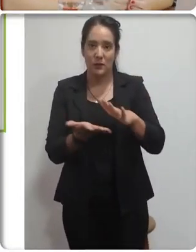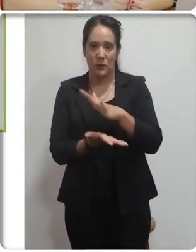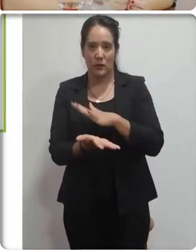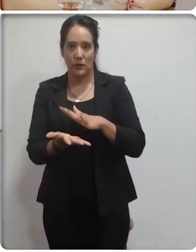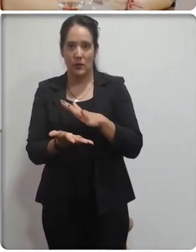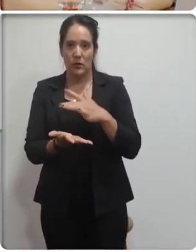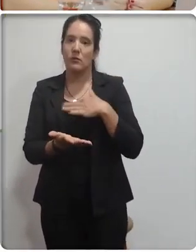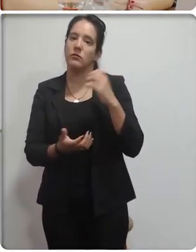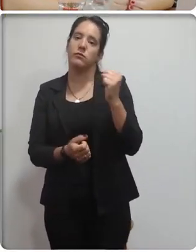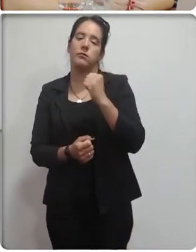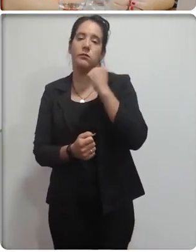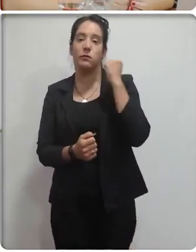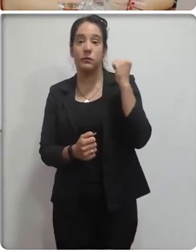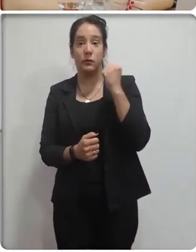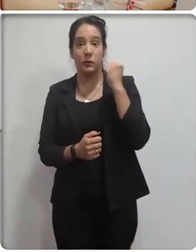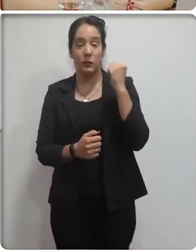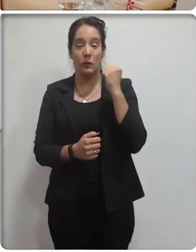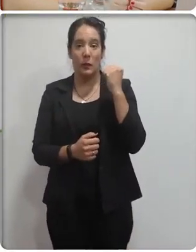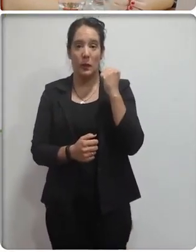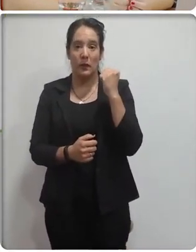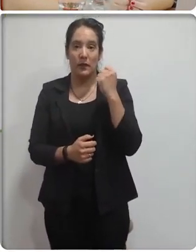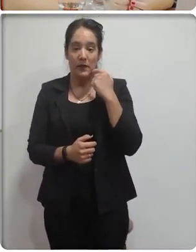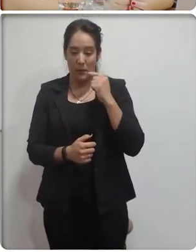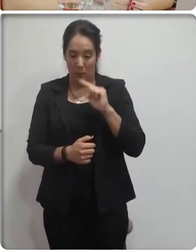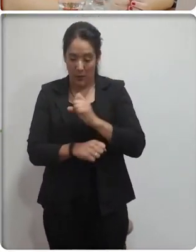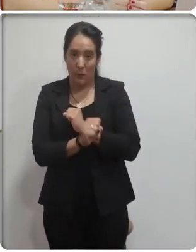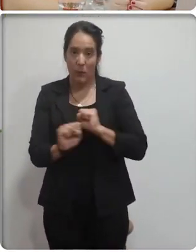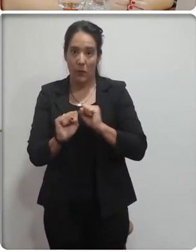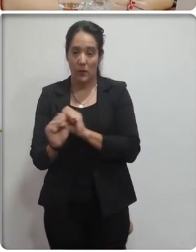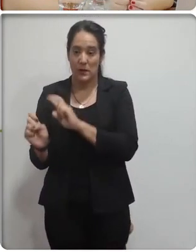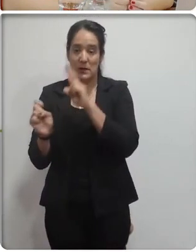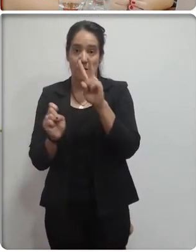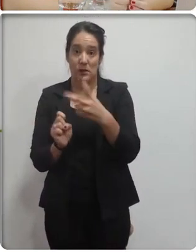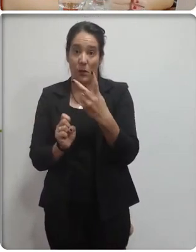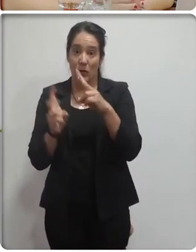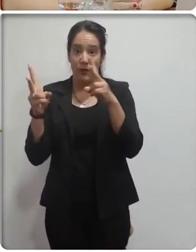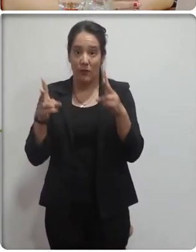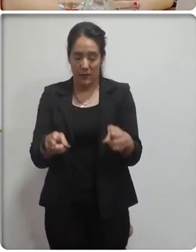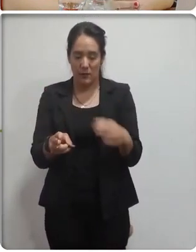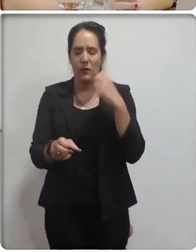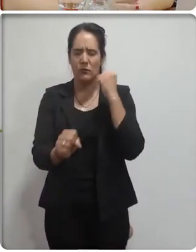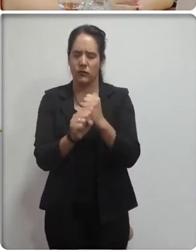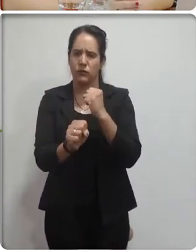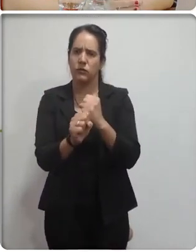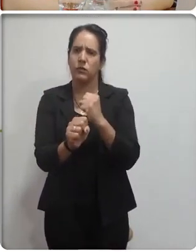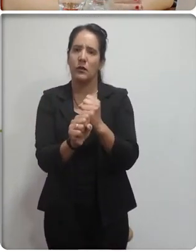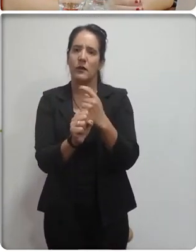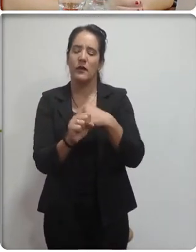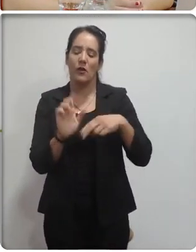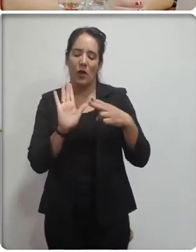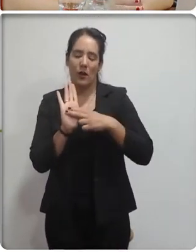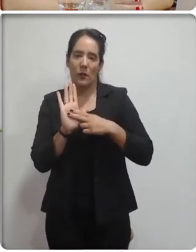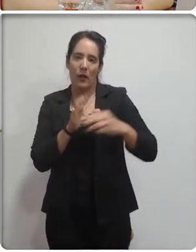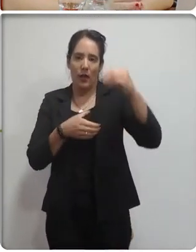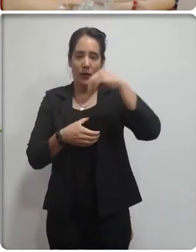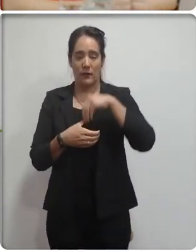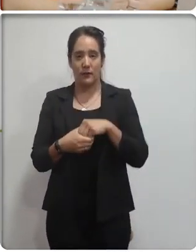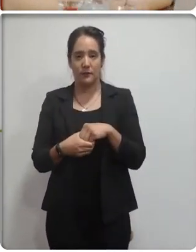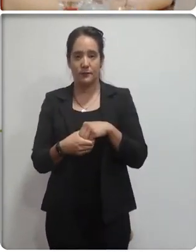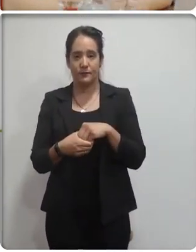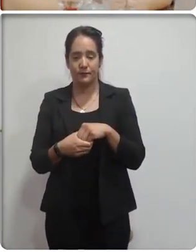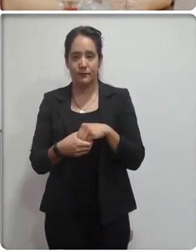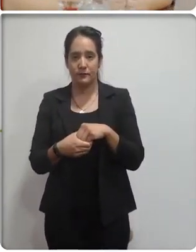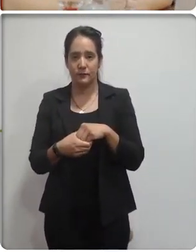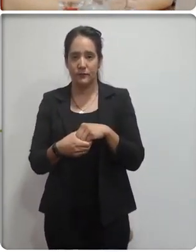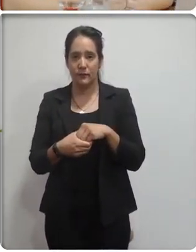bastante importante y que nos va a llevar en esta segunda fase un trabajo intenso, tiene que ver con la normativa interna, que creo